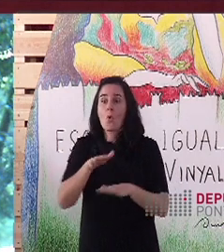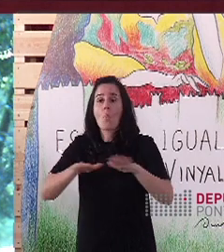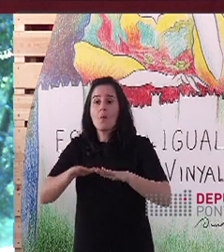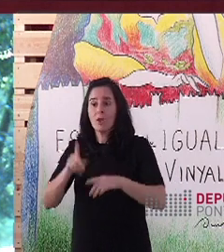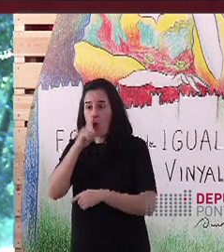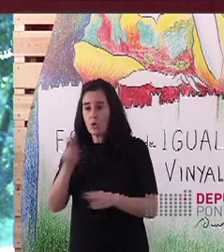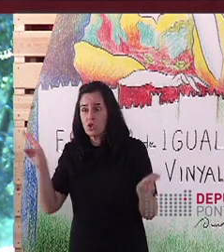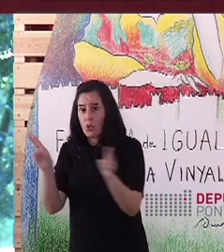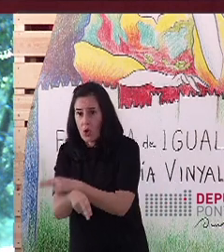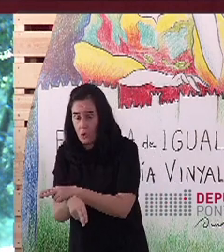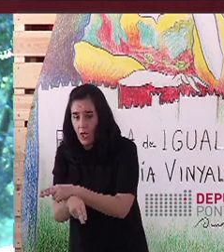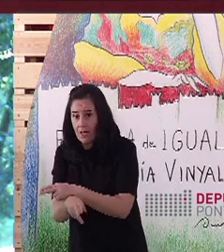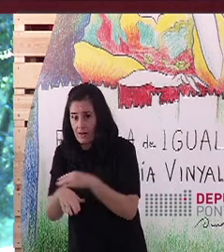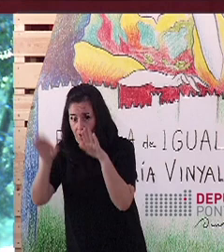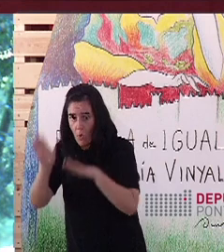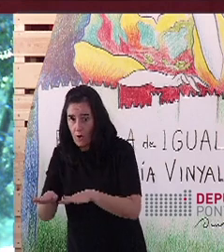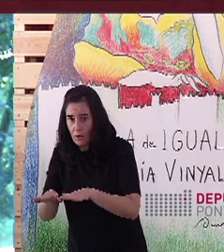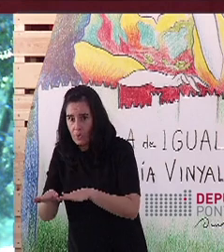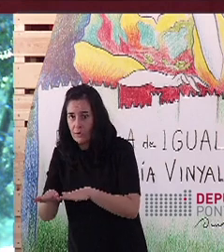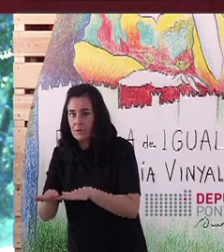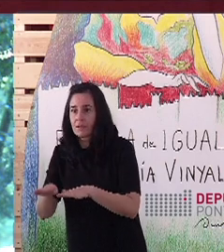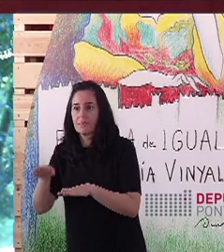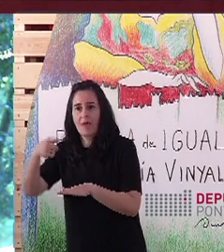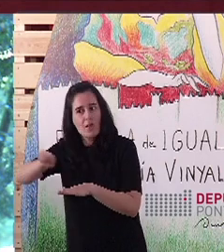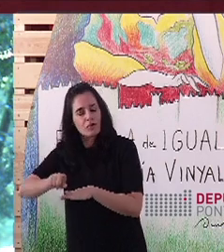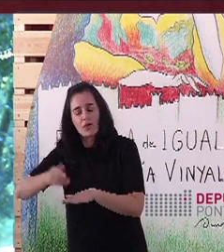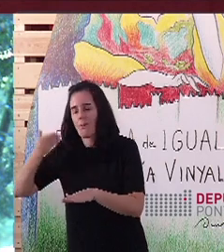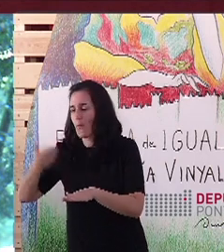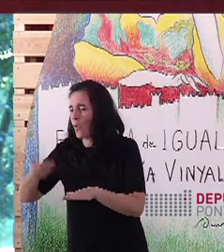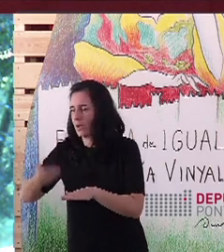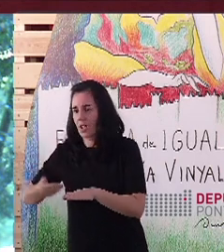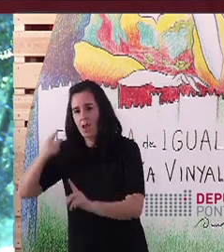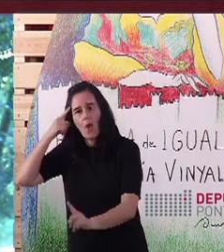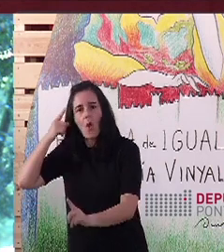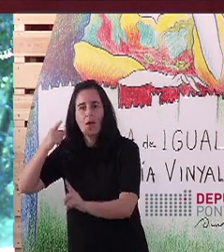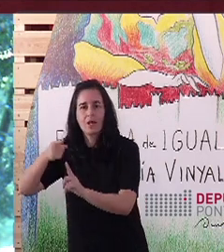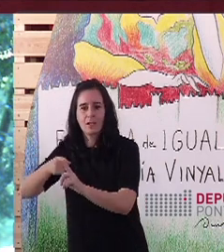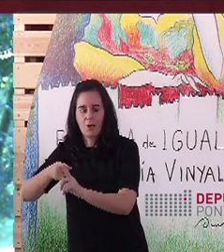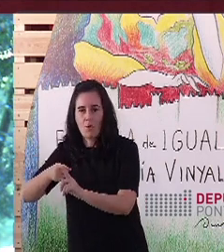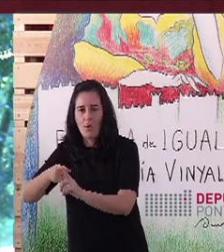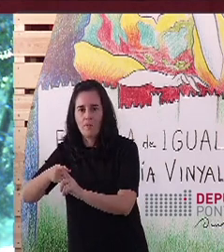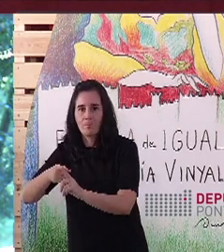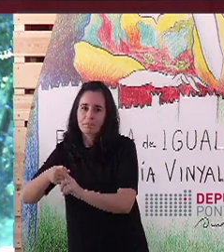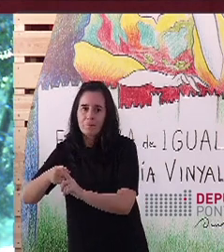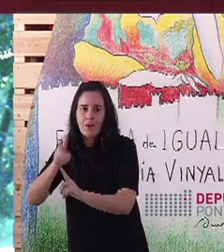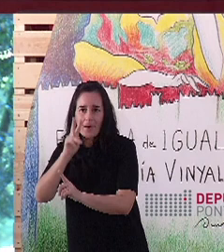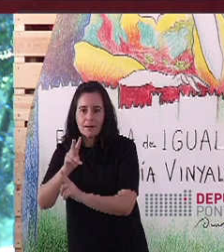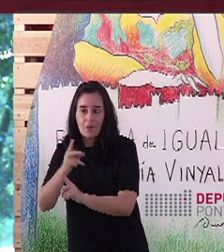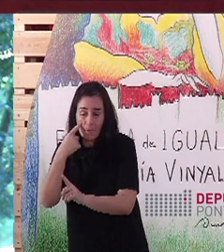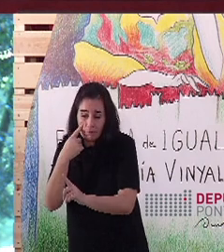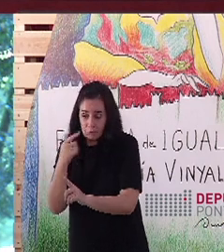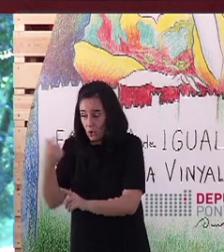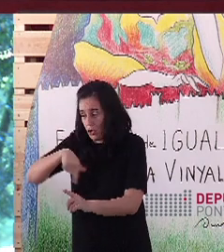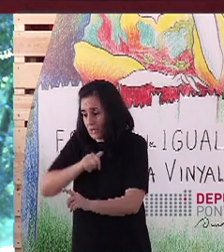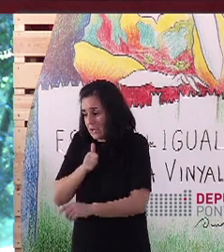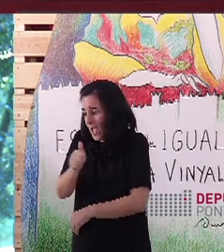este episodio ha sido muy importante para tramar y para ver que, aunque las abolicionistas tenemos diferencias,